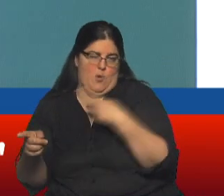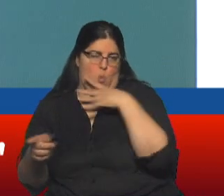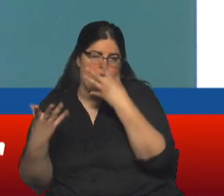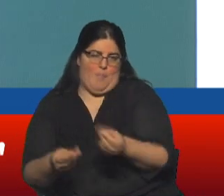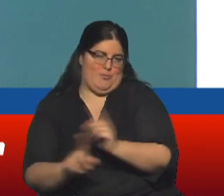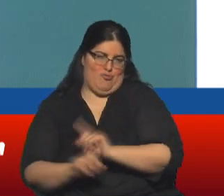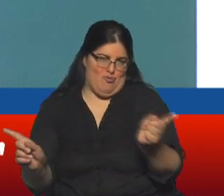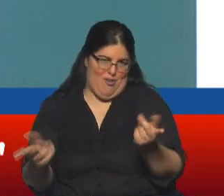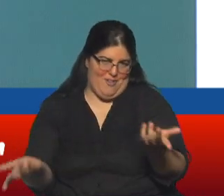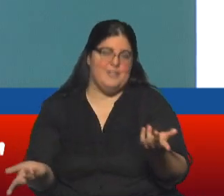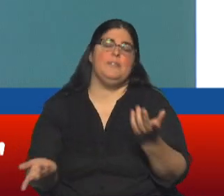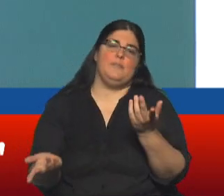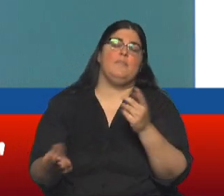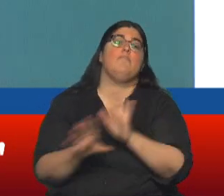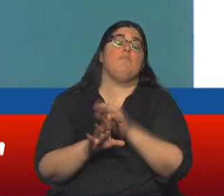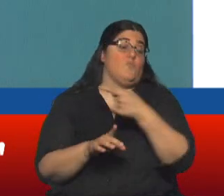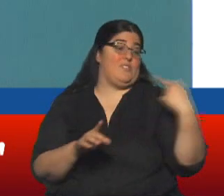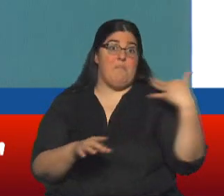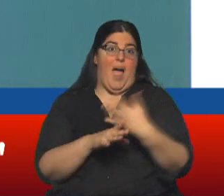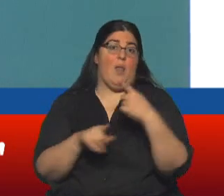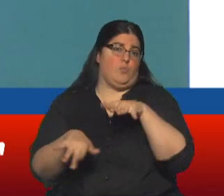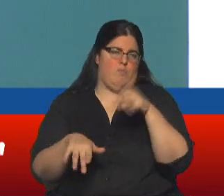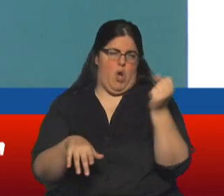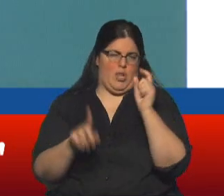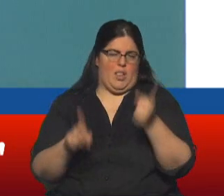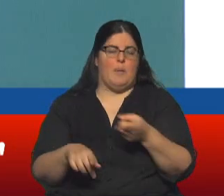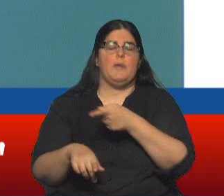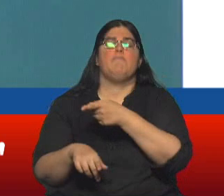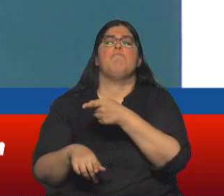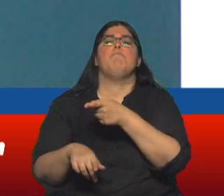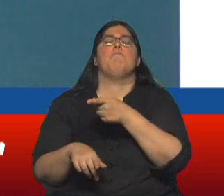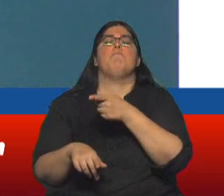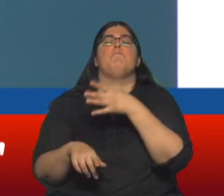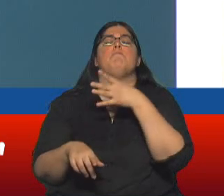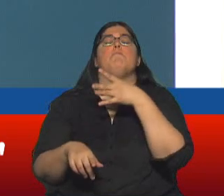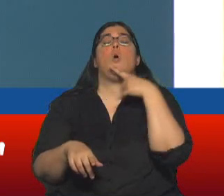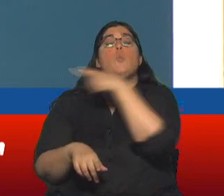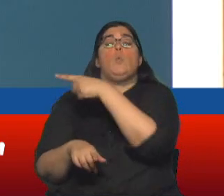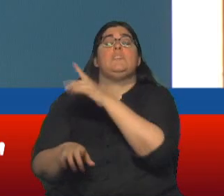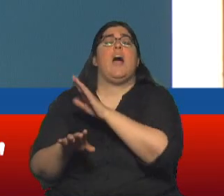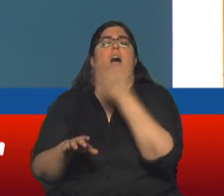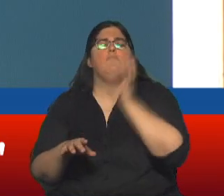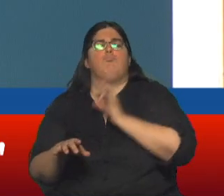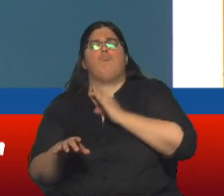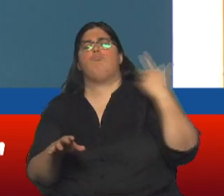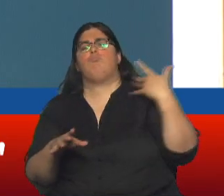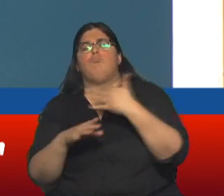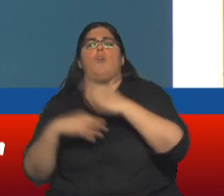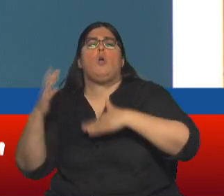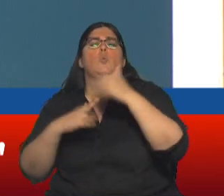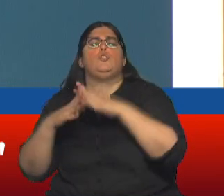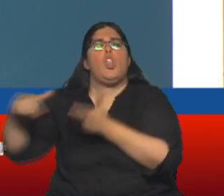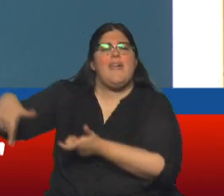esta semana, que es muy importante, es Rusia está construyendo desde hace años un gasoducto que se llama Nord Stream 2, que